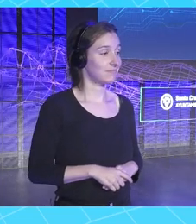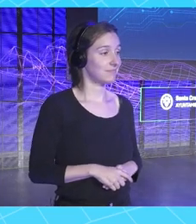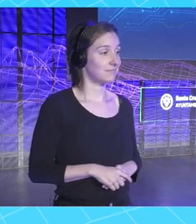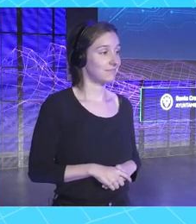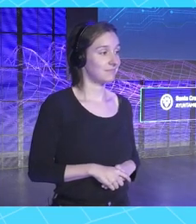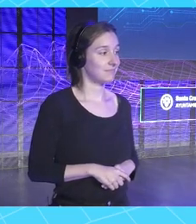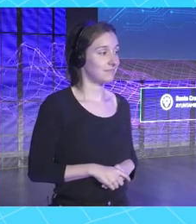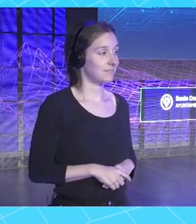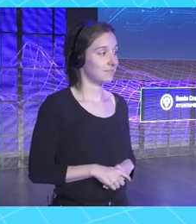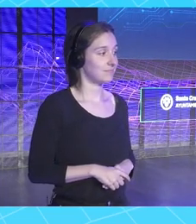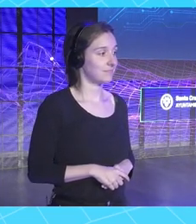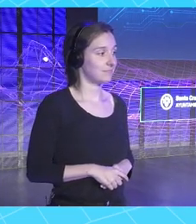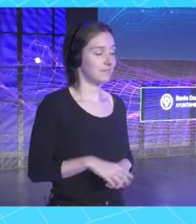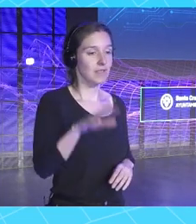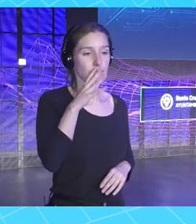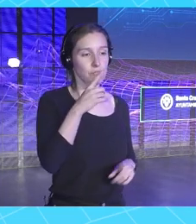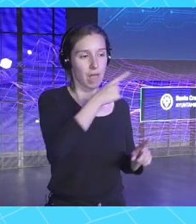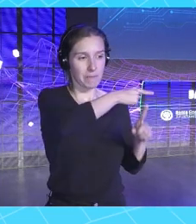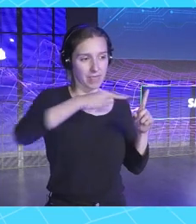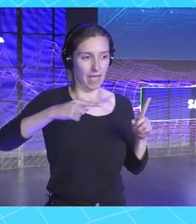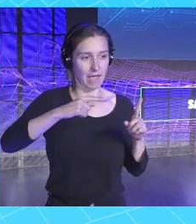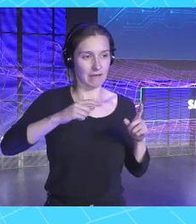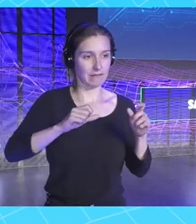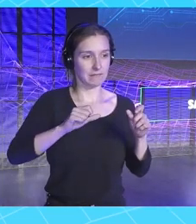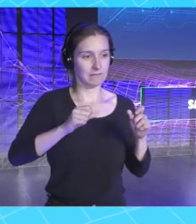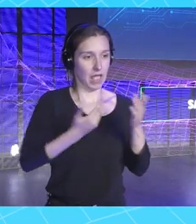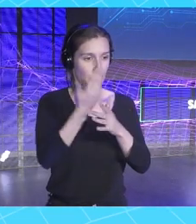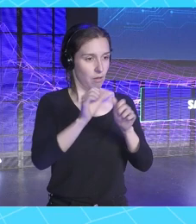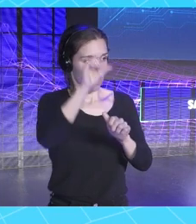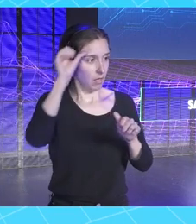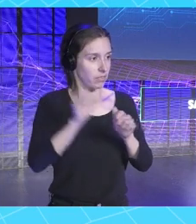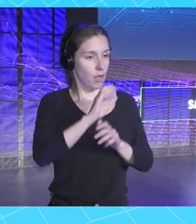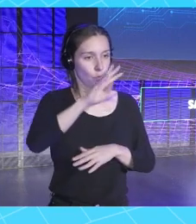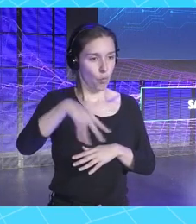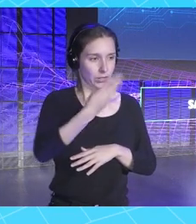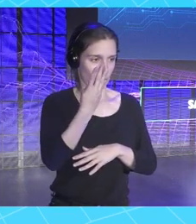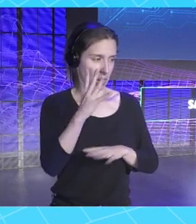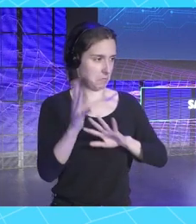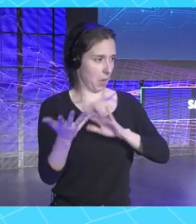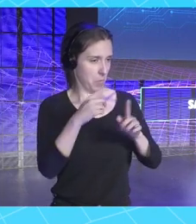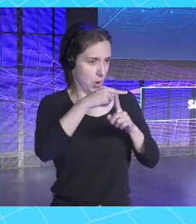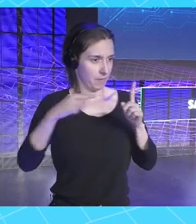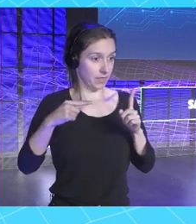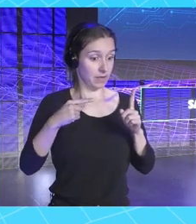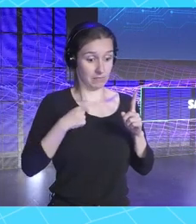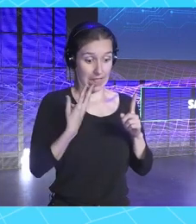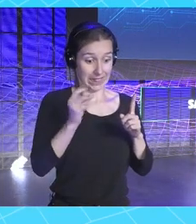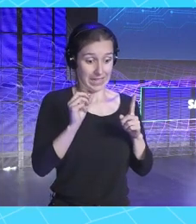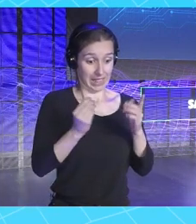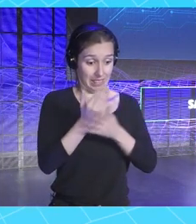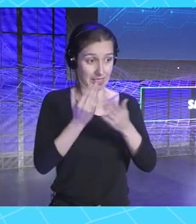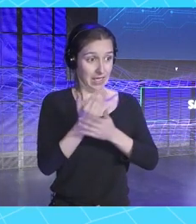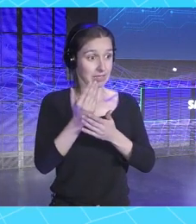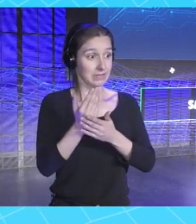vamos a hacer una media de 4 horas al día que yo creo que tiene sentido 4 horas al día en un mes en 30 días más o menos